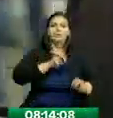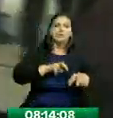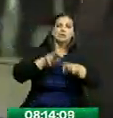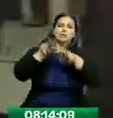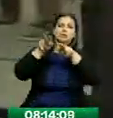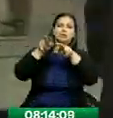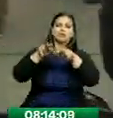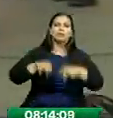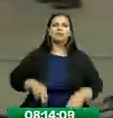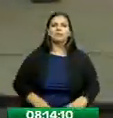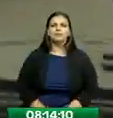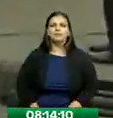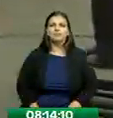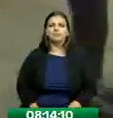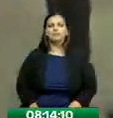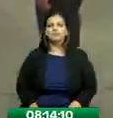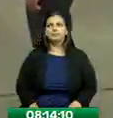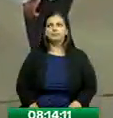calle